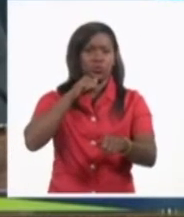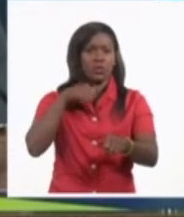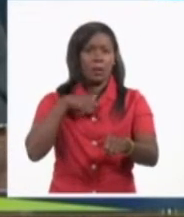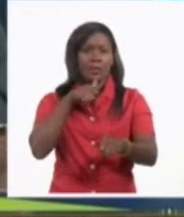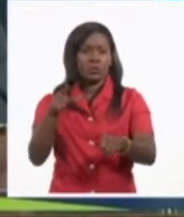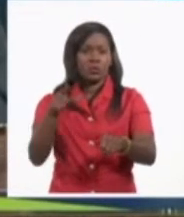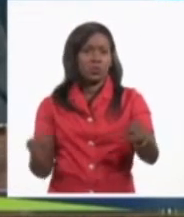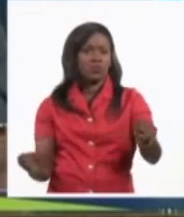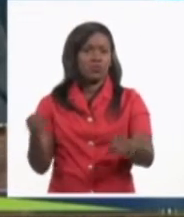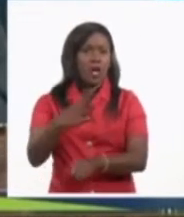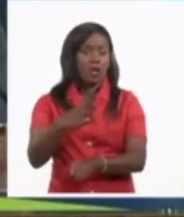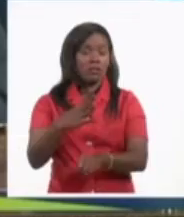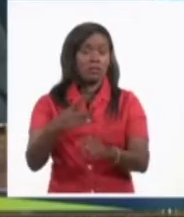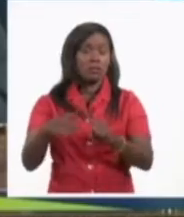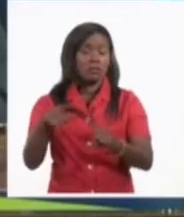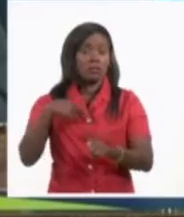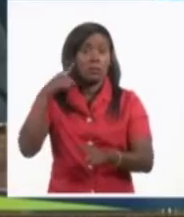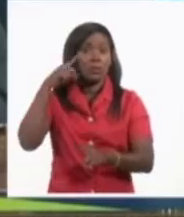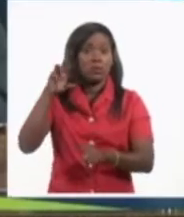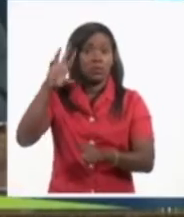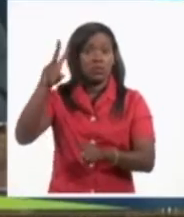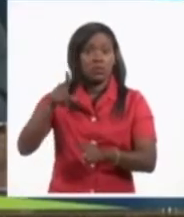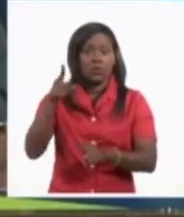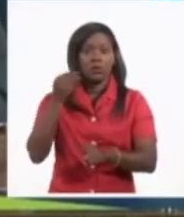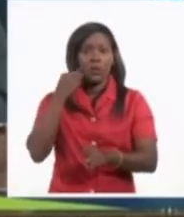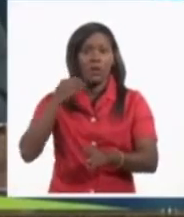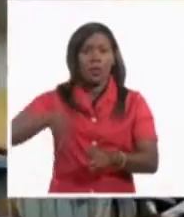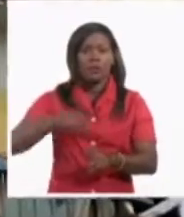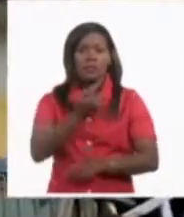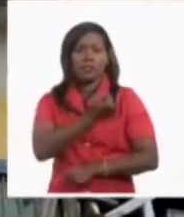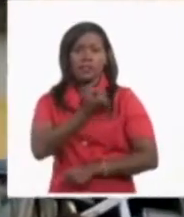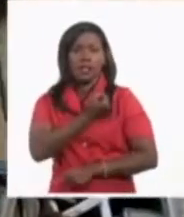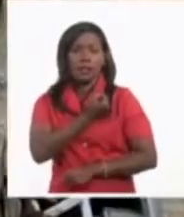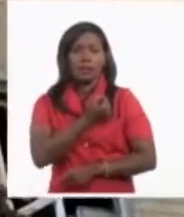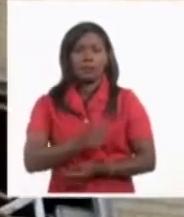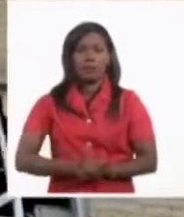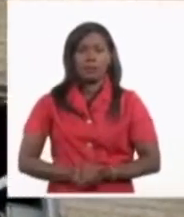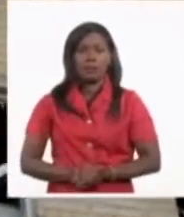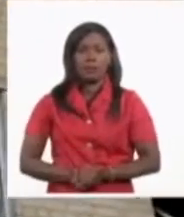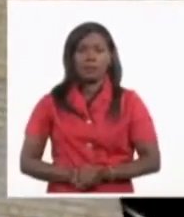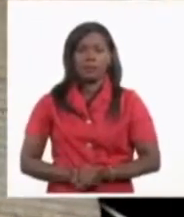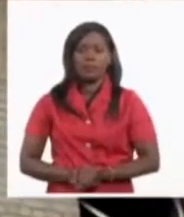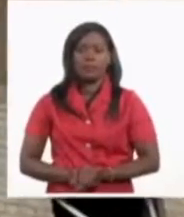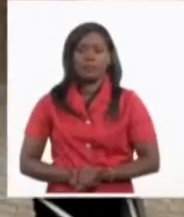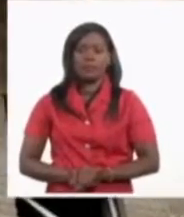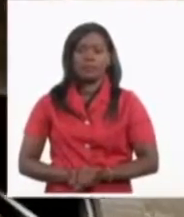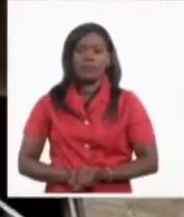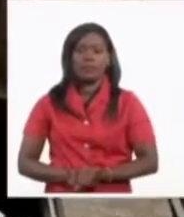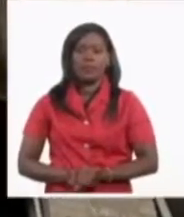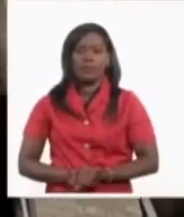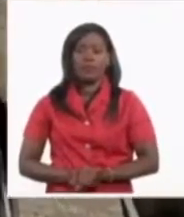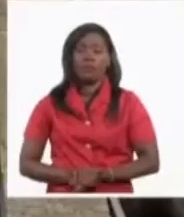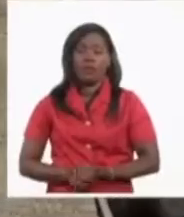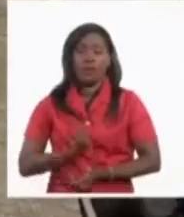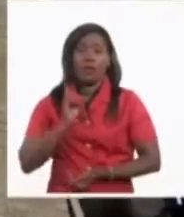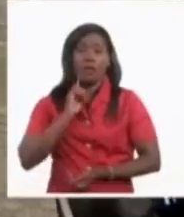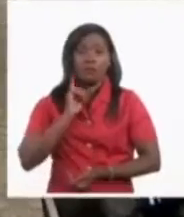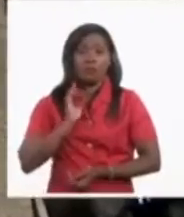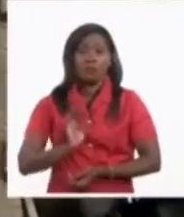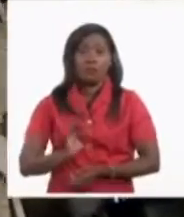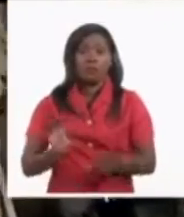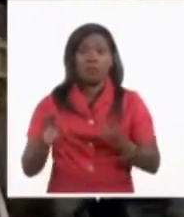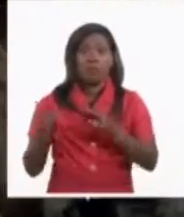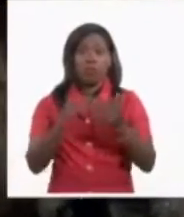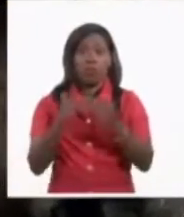y una absoluta farsa. Los resultados fueron fabricados en Moscú. Tras casi una década de conflicto entre el gobierno